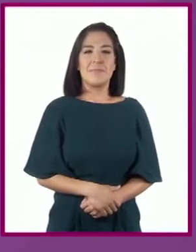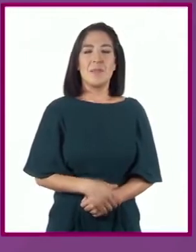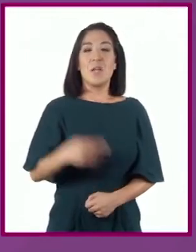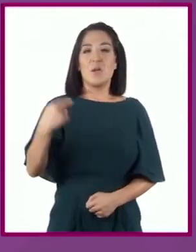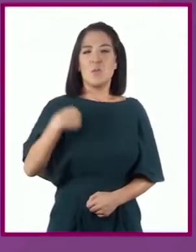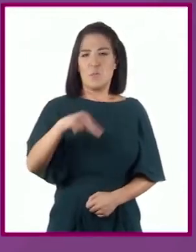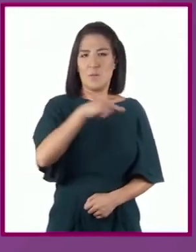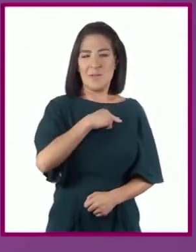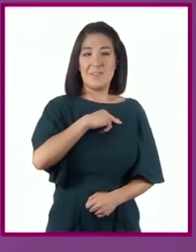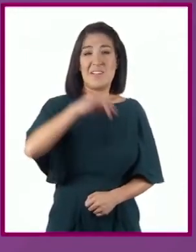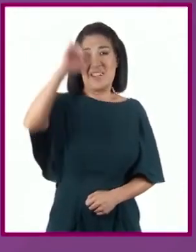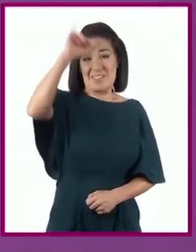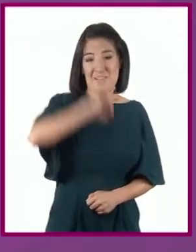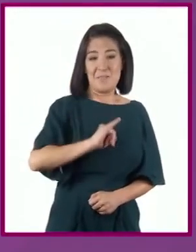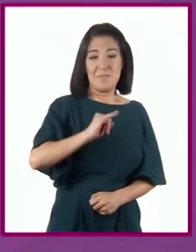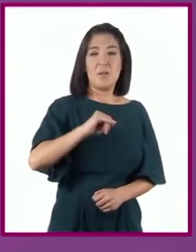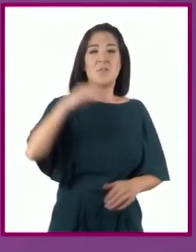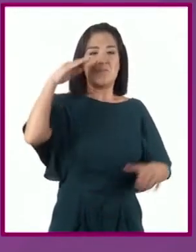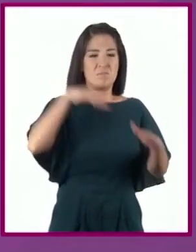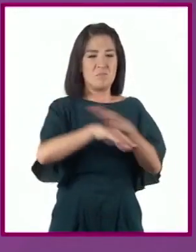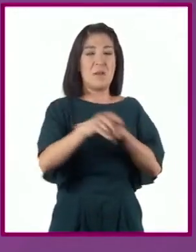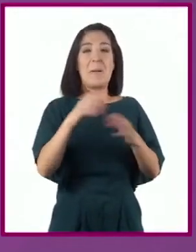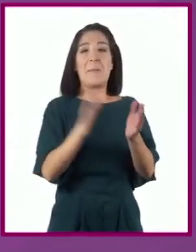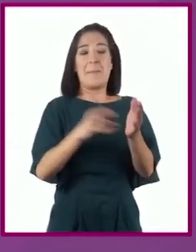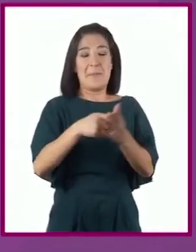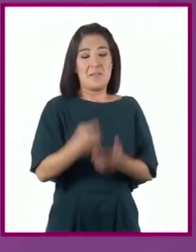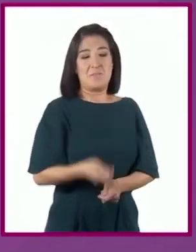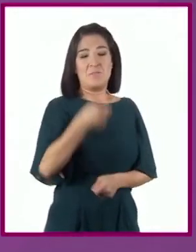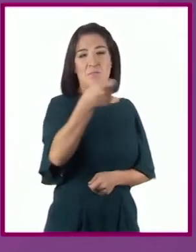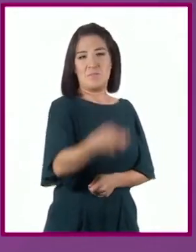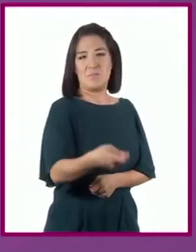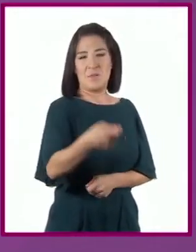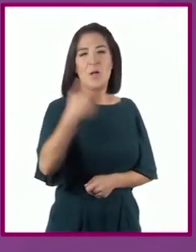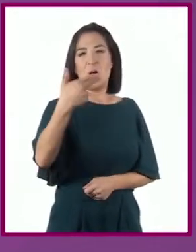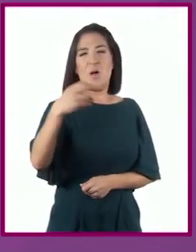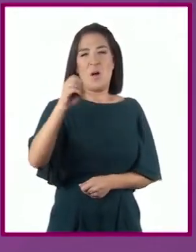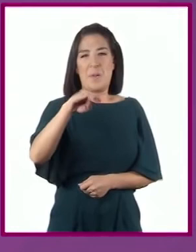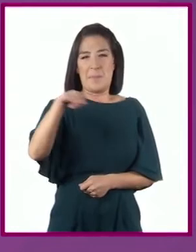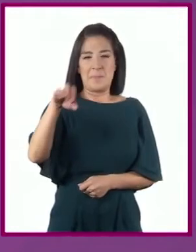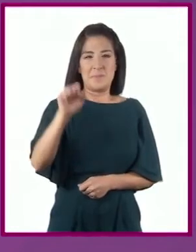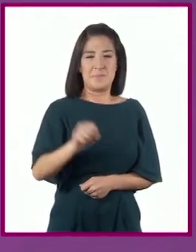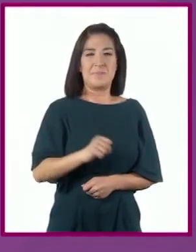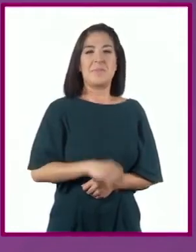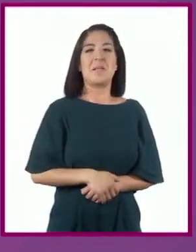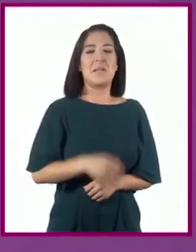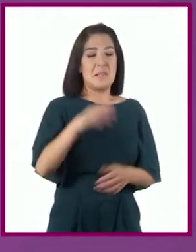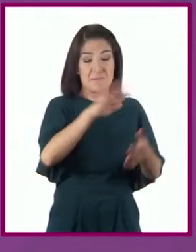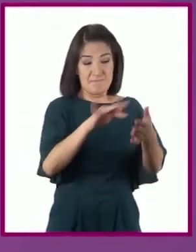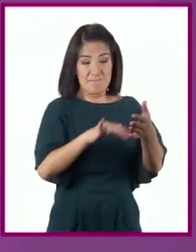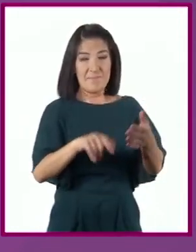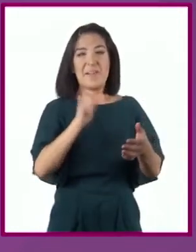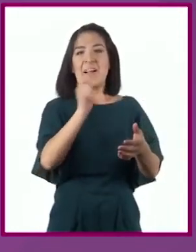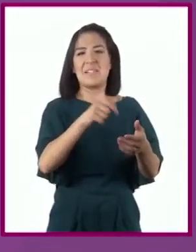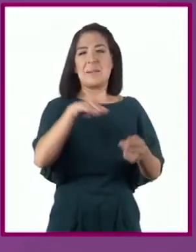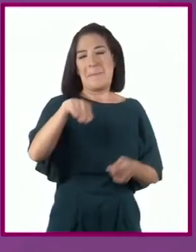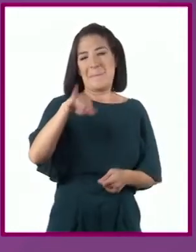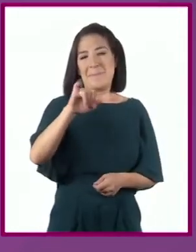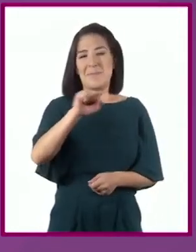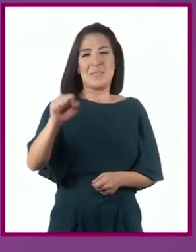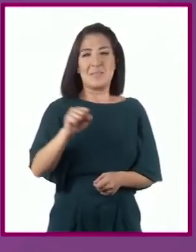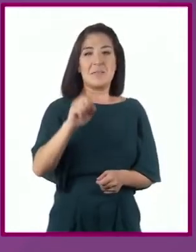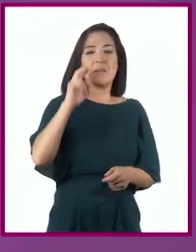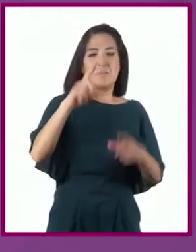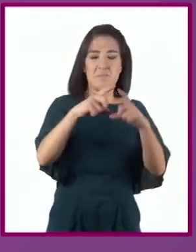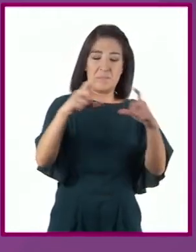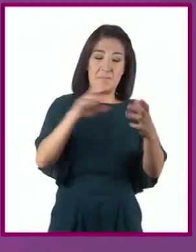Nuestra patrona entró con una tarjeta que entregó a Holmes. Miss Mary Morstan leyó en la tarjeta.